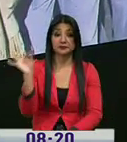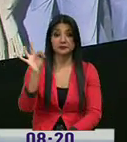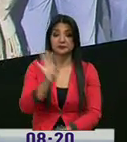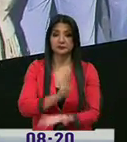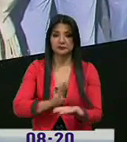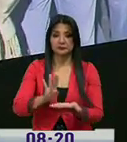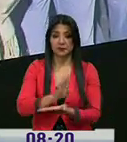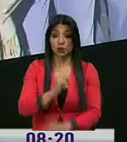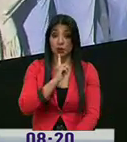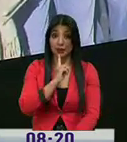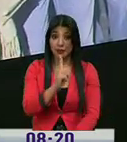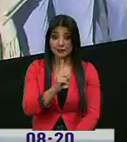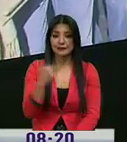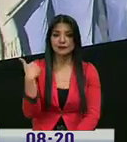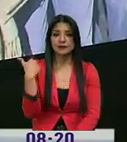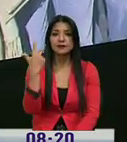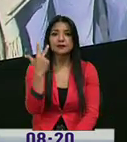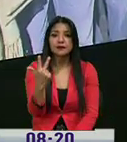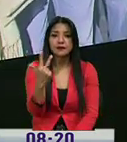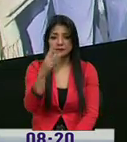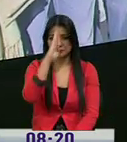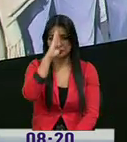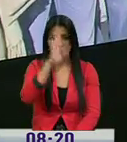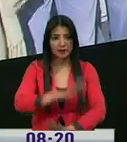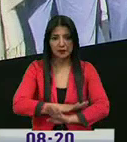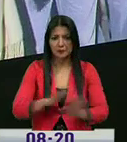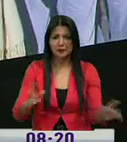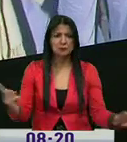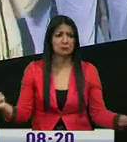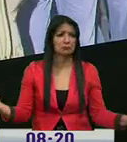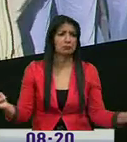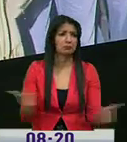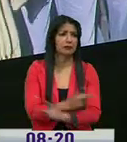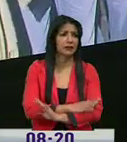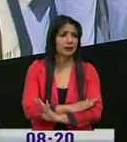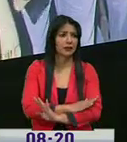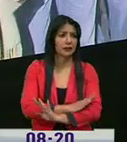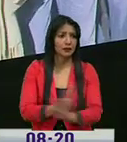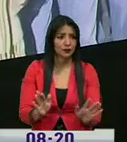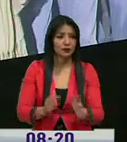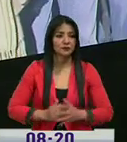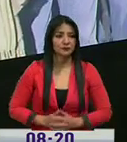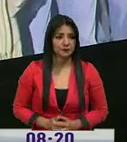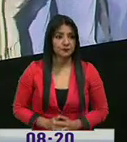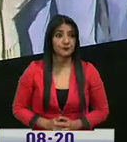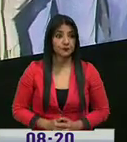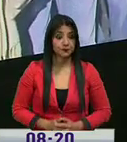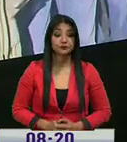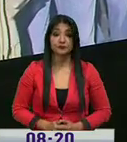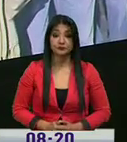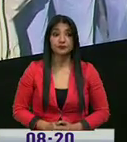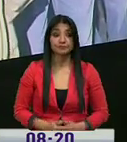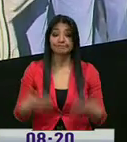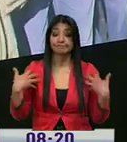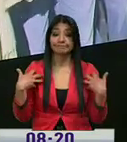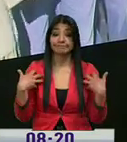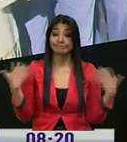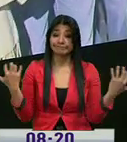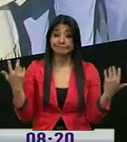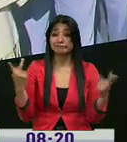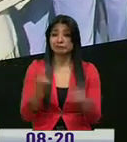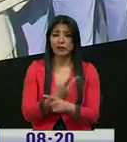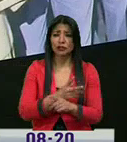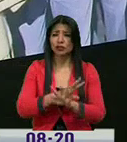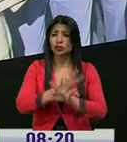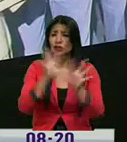que el barrio solo cuenta con 3 policías y la delincuencia está imparable. Lamentablemente, Andrea, buenos días. La queja de la delincuencia es